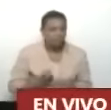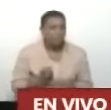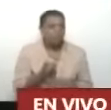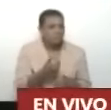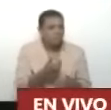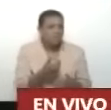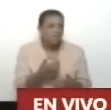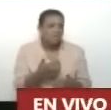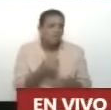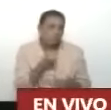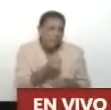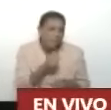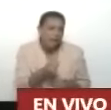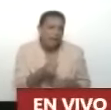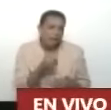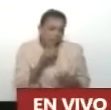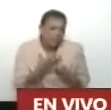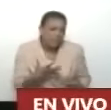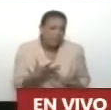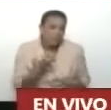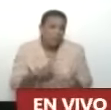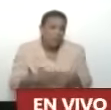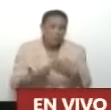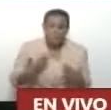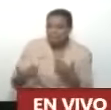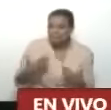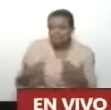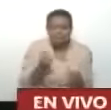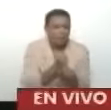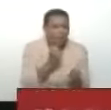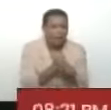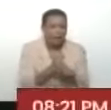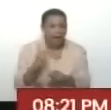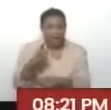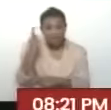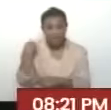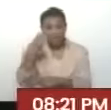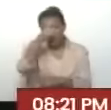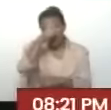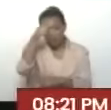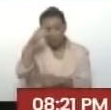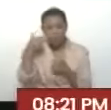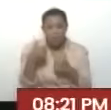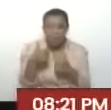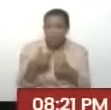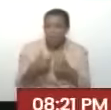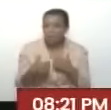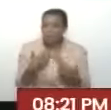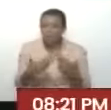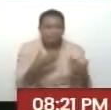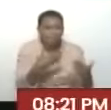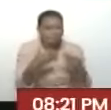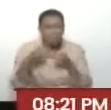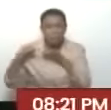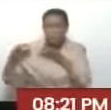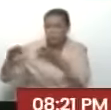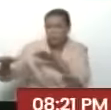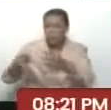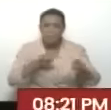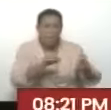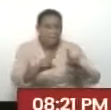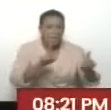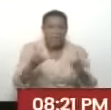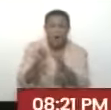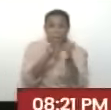es un cansancio hermoso, porque realmente lo que ocurrió ayer fue de un esplendor